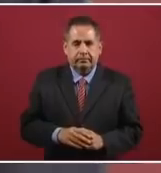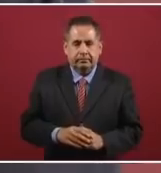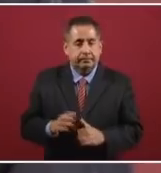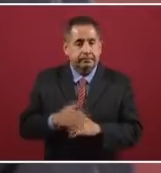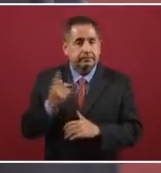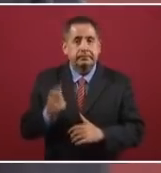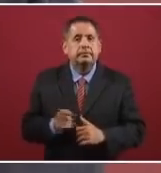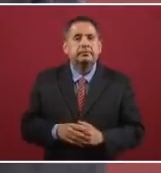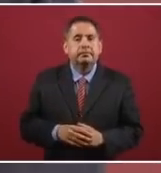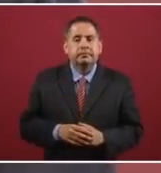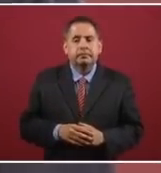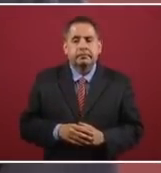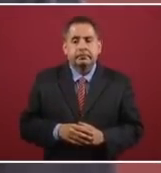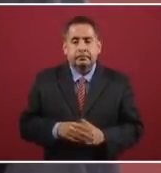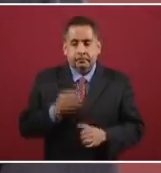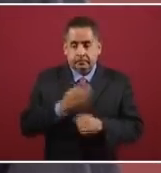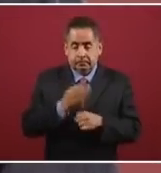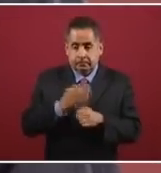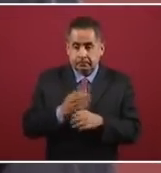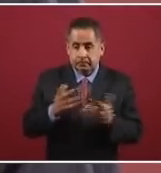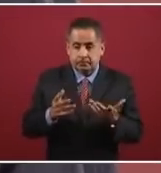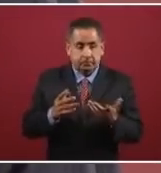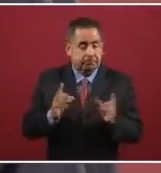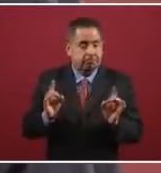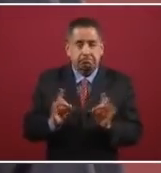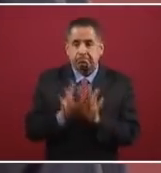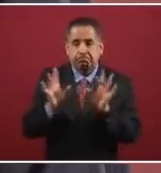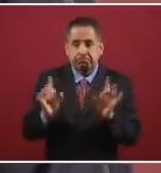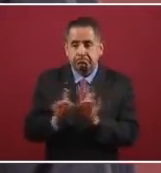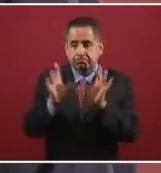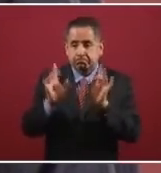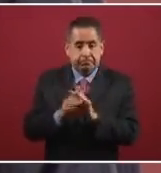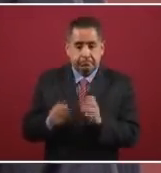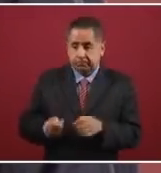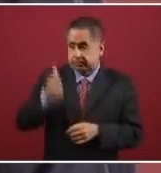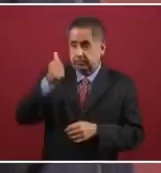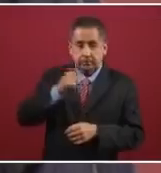Porque estamos en el terreno de lo inédito.